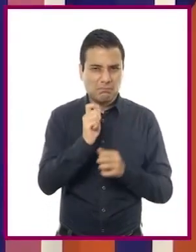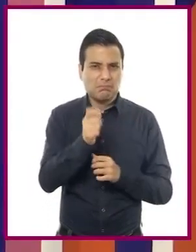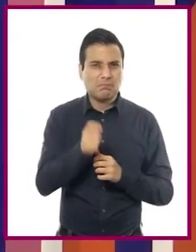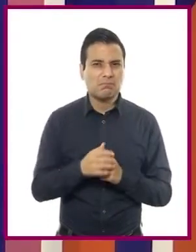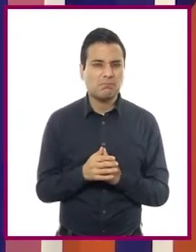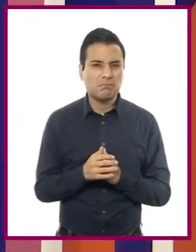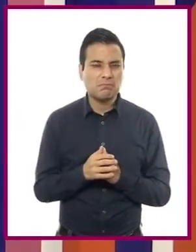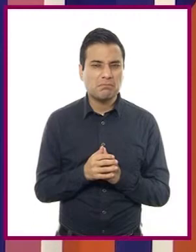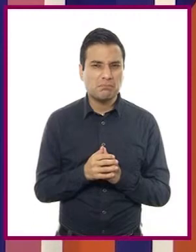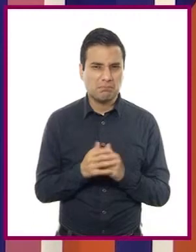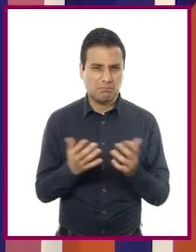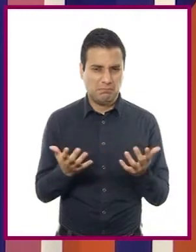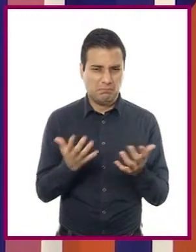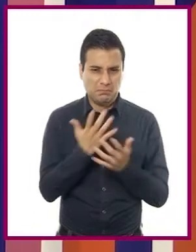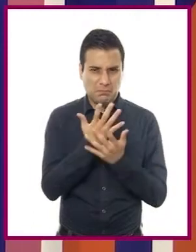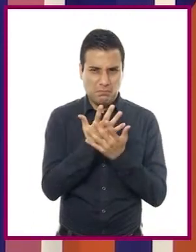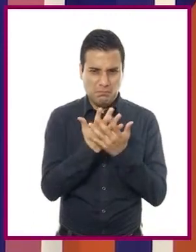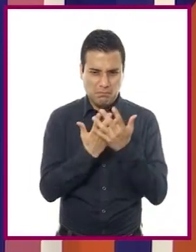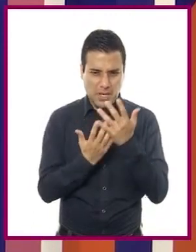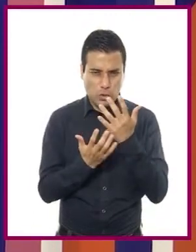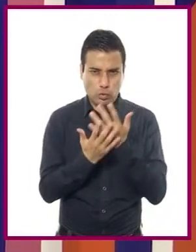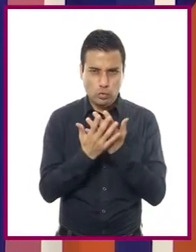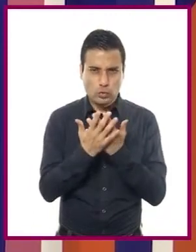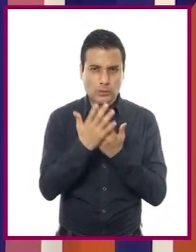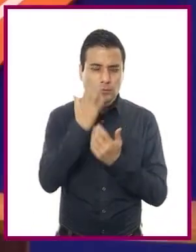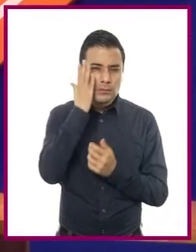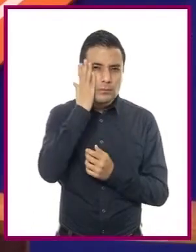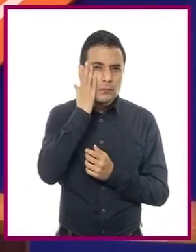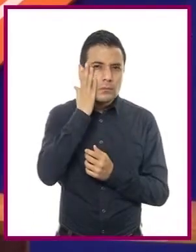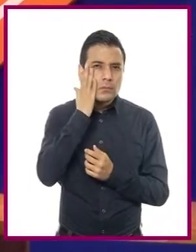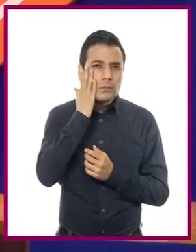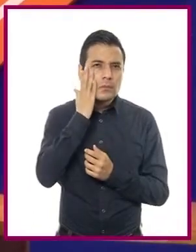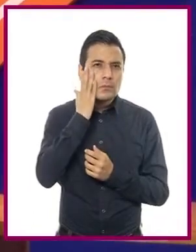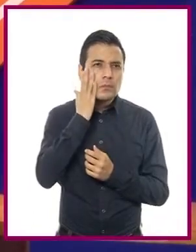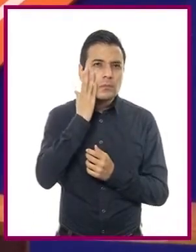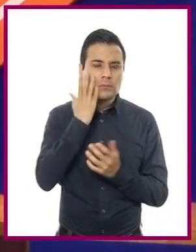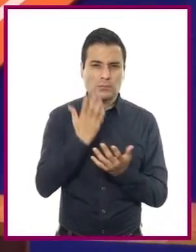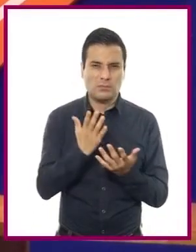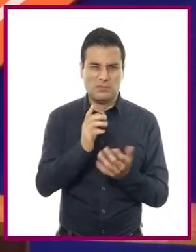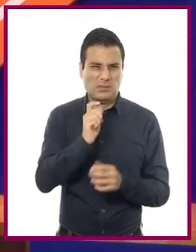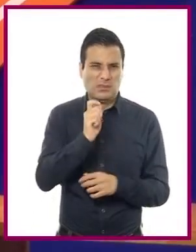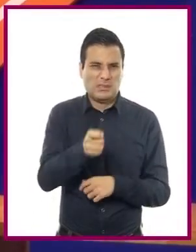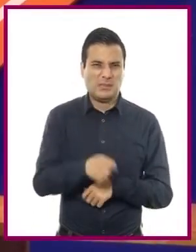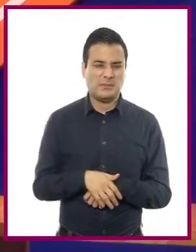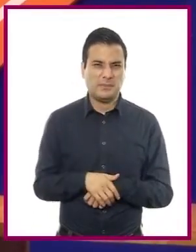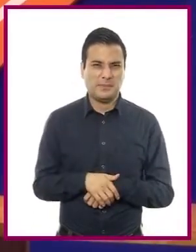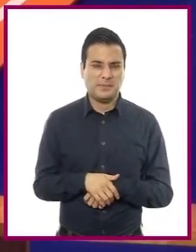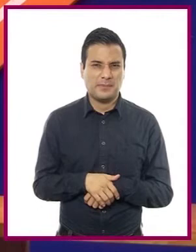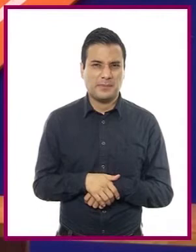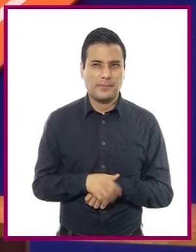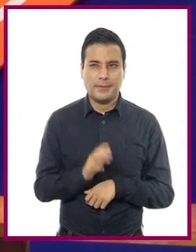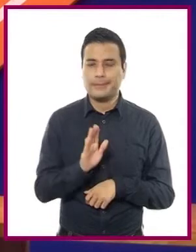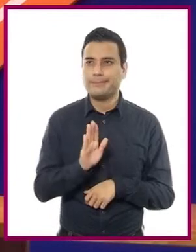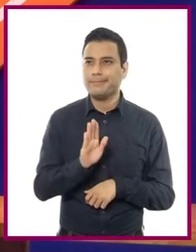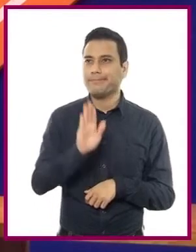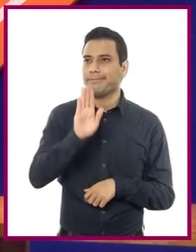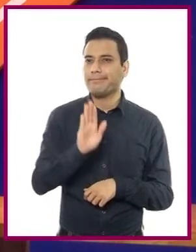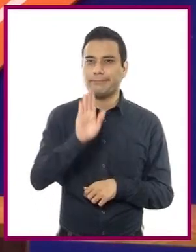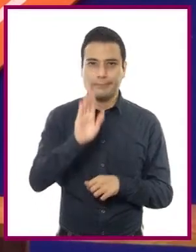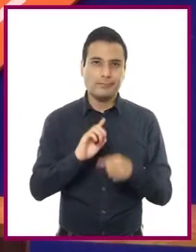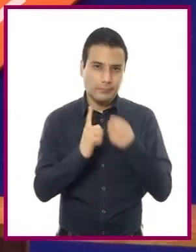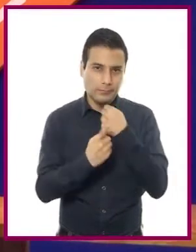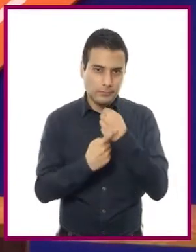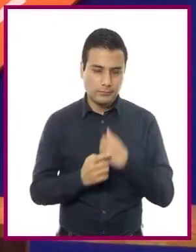caricia, en lugar de expresar que las manos brindan caricias, se recrea una imagen